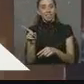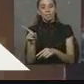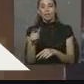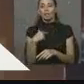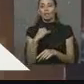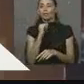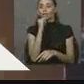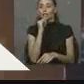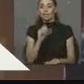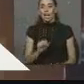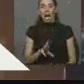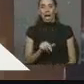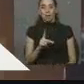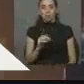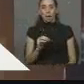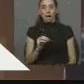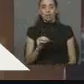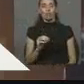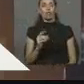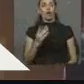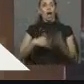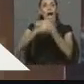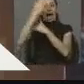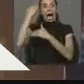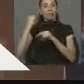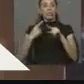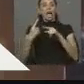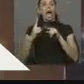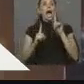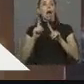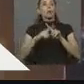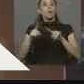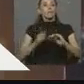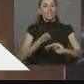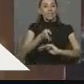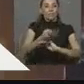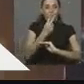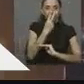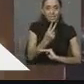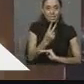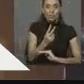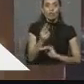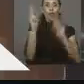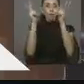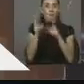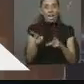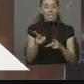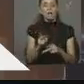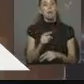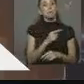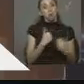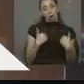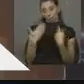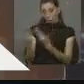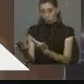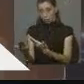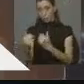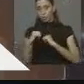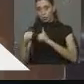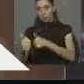no sé si Armando Arancibia había visitado Vallenar antes, pero él aceptó el desafío y fue a